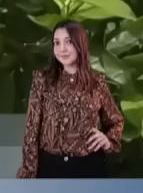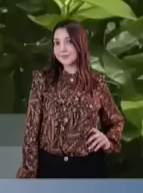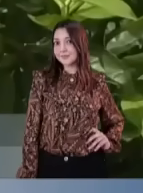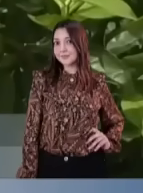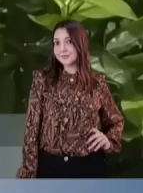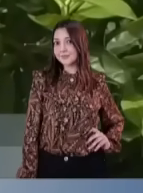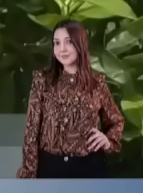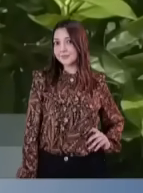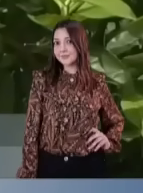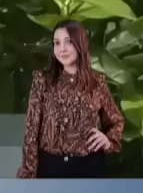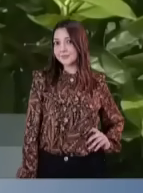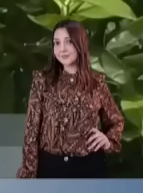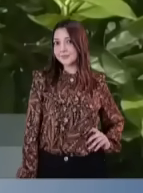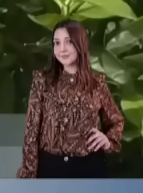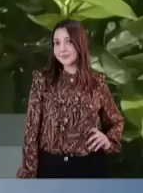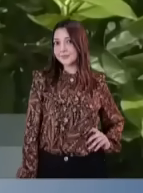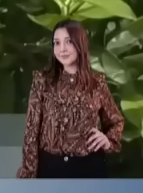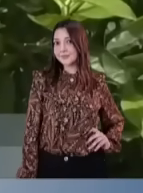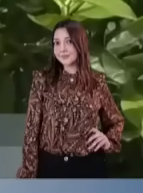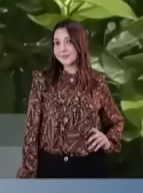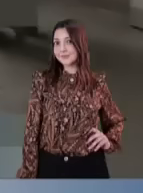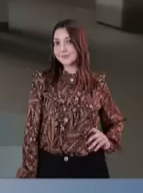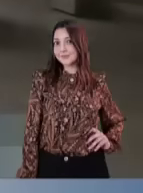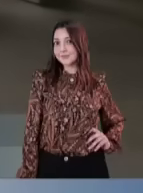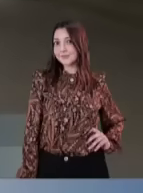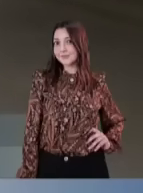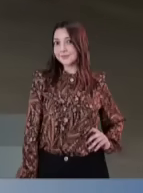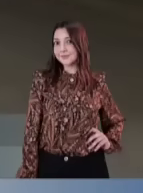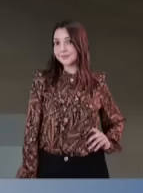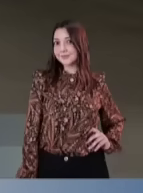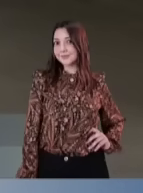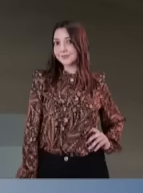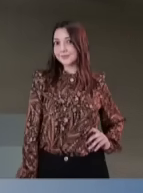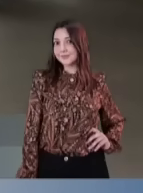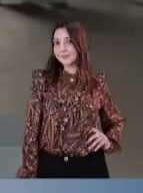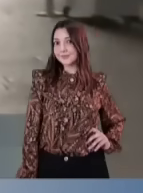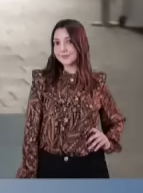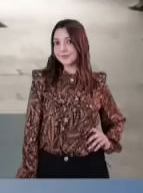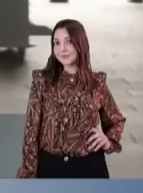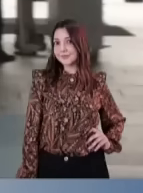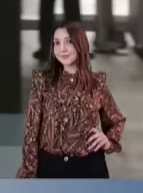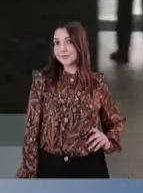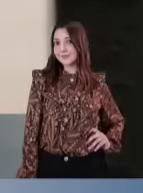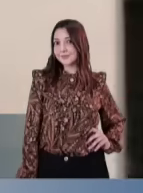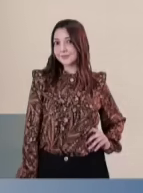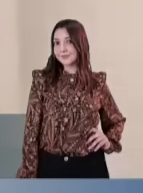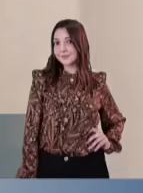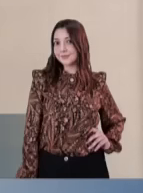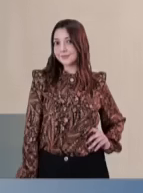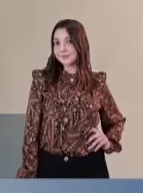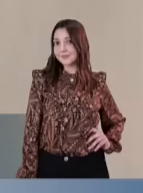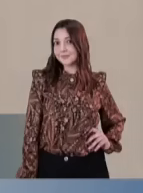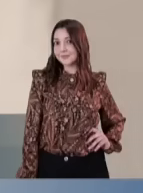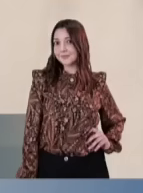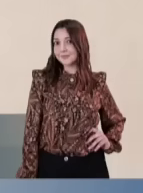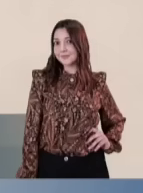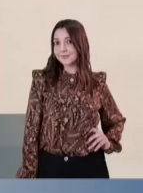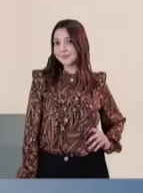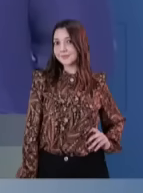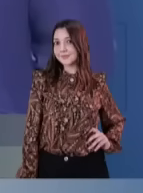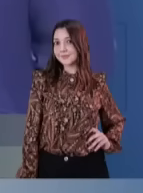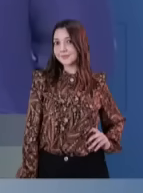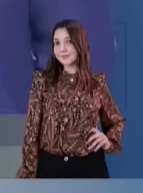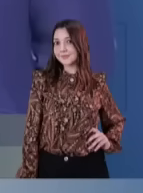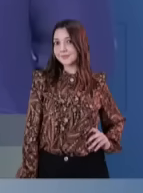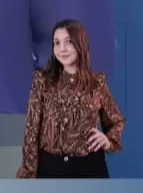a liderar este ministerio que actualmente está liderado por Antonia Orellana, que es ministra de la mujer y que es la